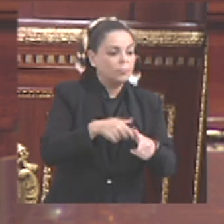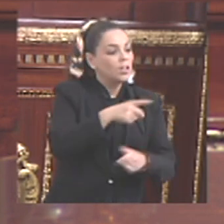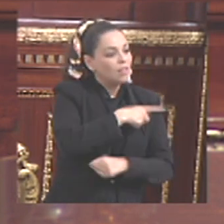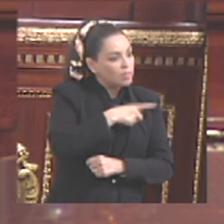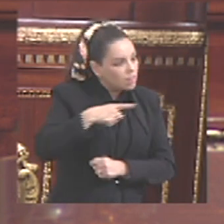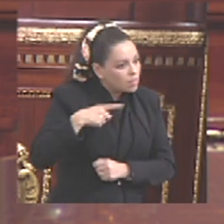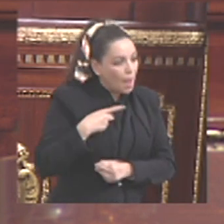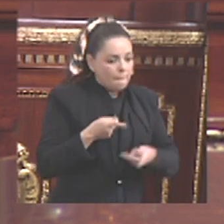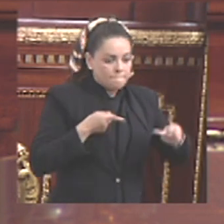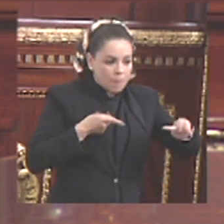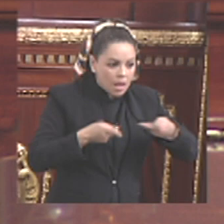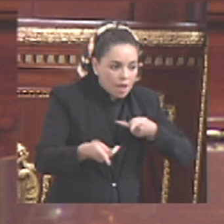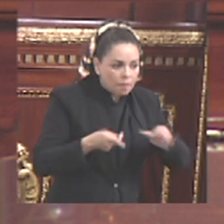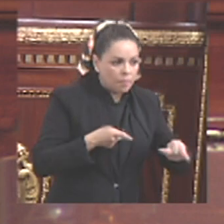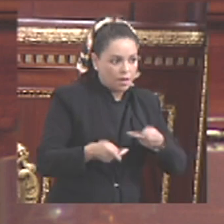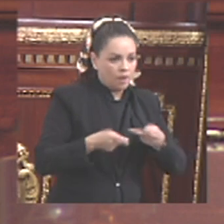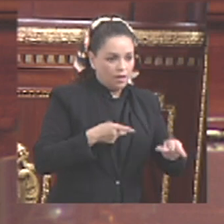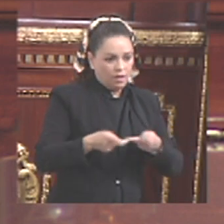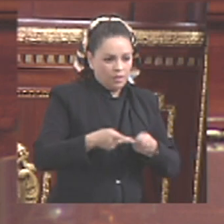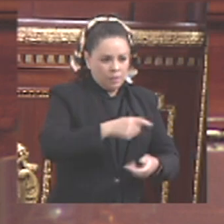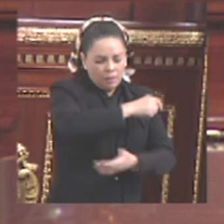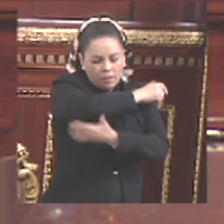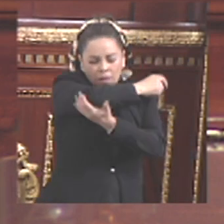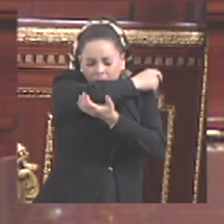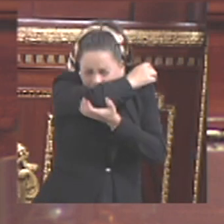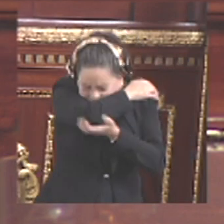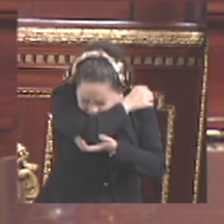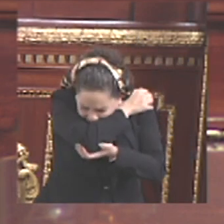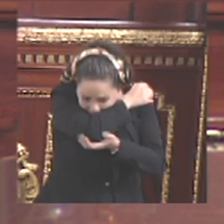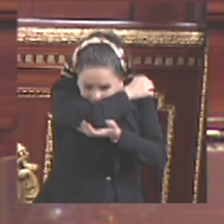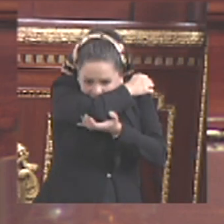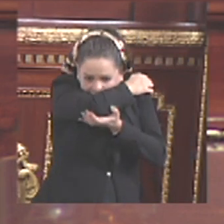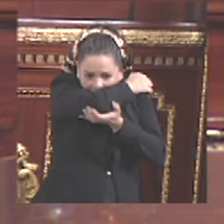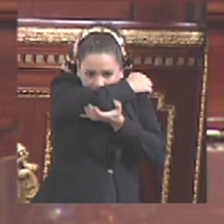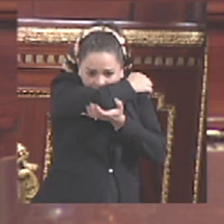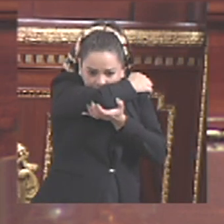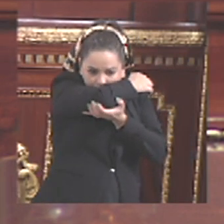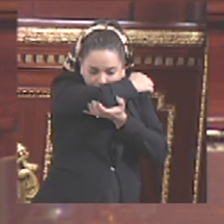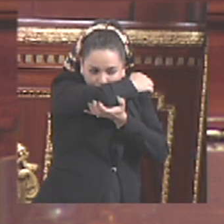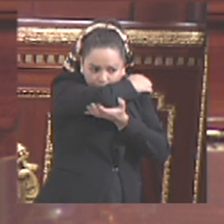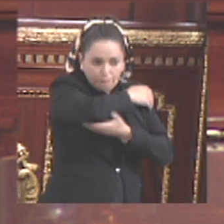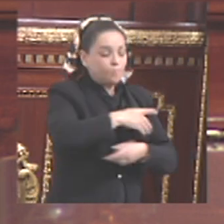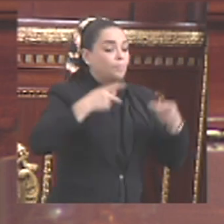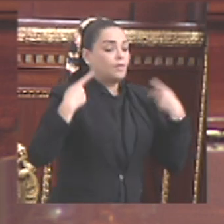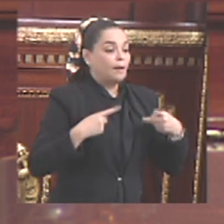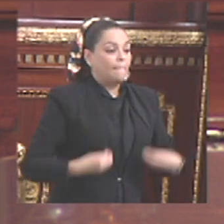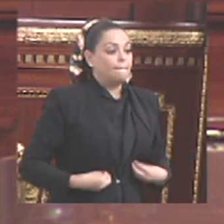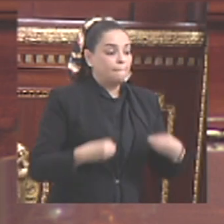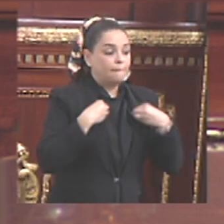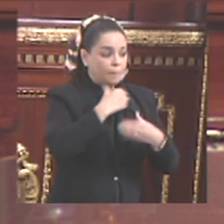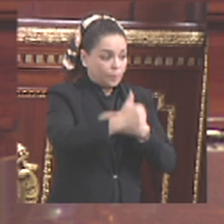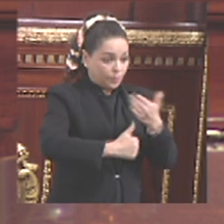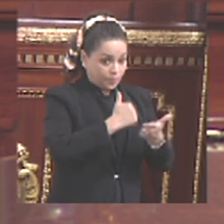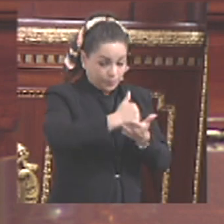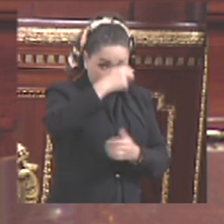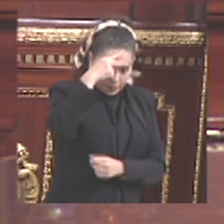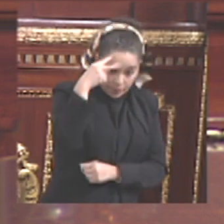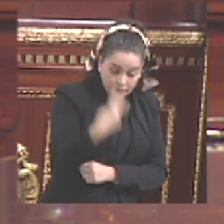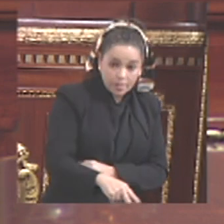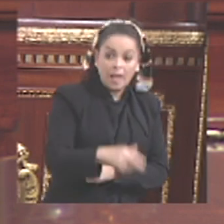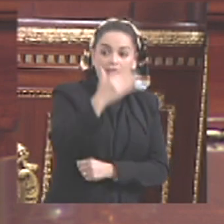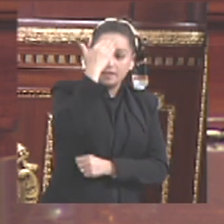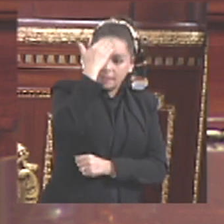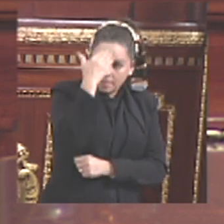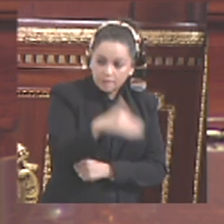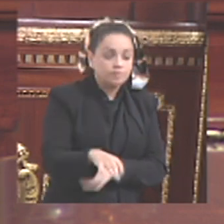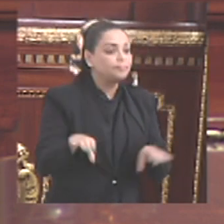para atender la resiliencia. Las y los habitantes de la Ciudad de México saben cómo levantarse de la